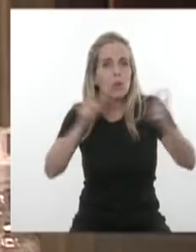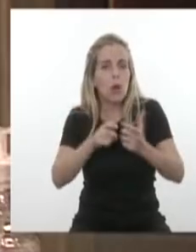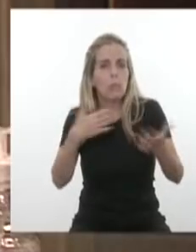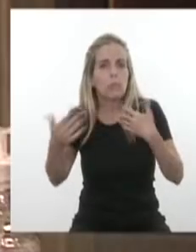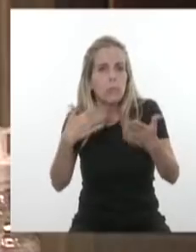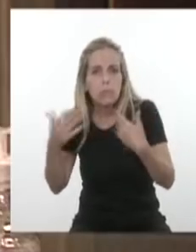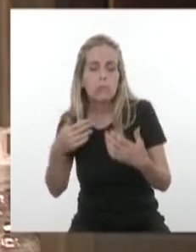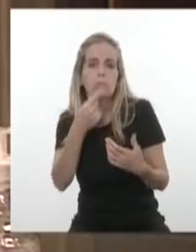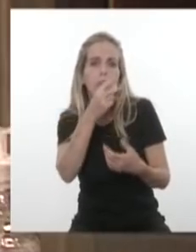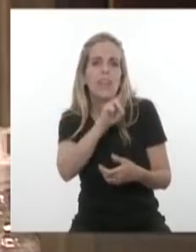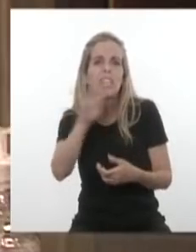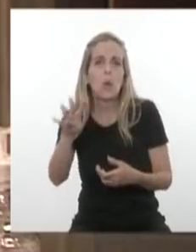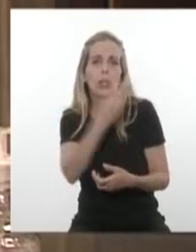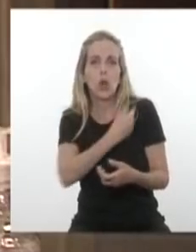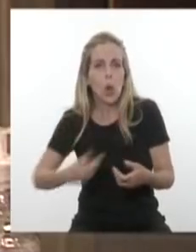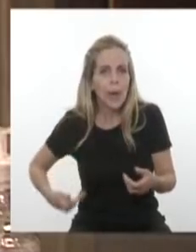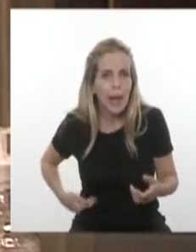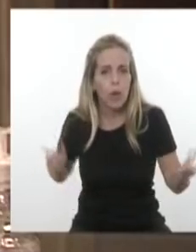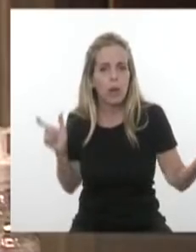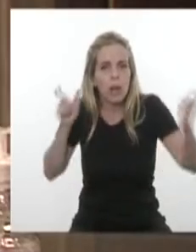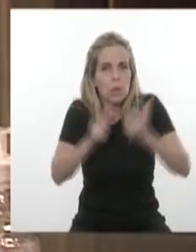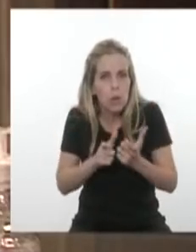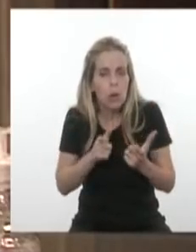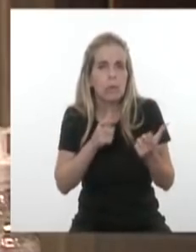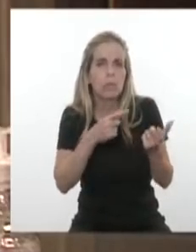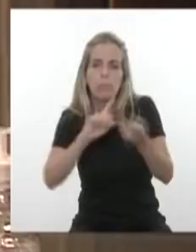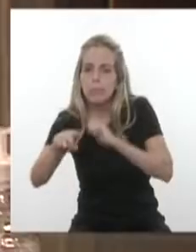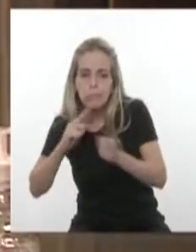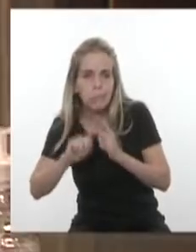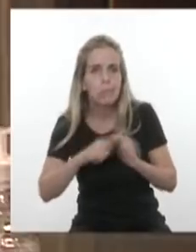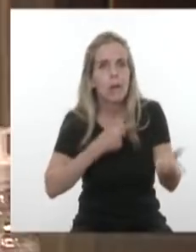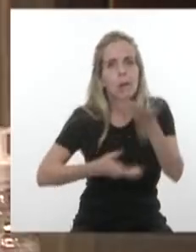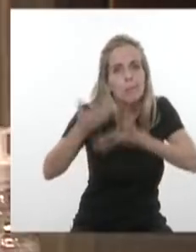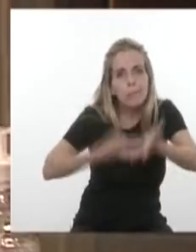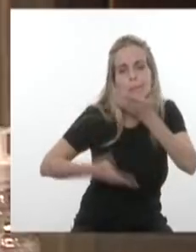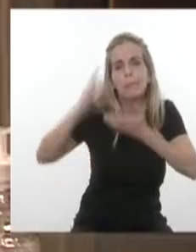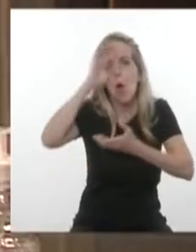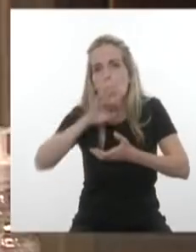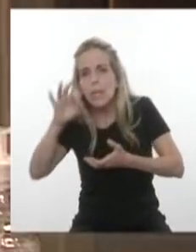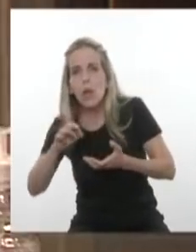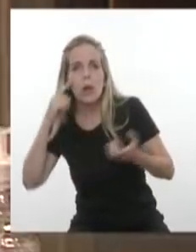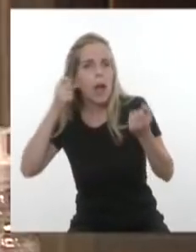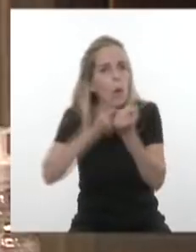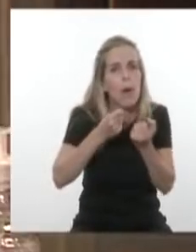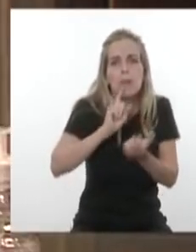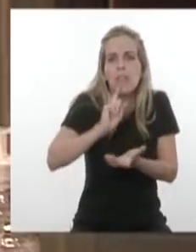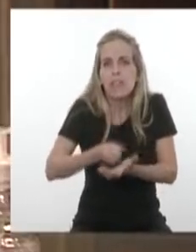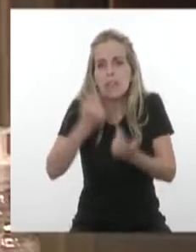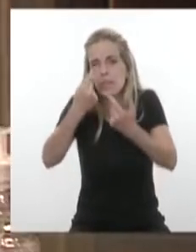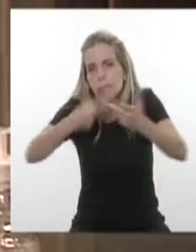gobernadoras analizamos la situación cambiamos ideas y consensuamos medidas